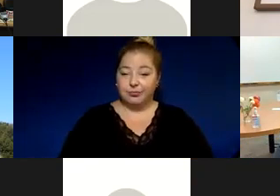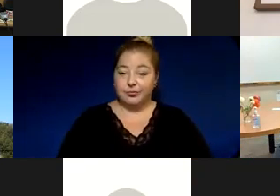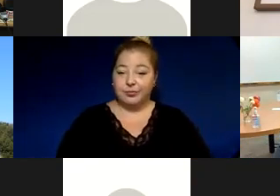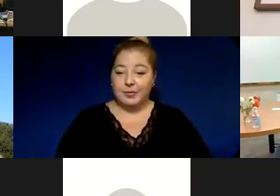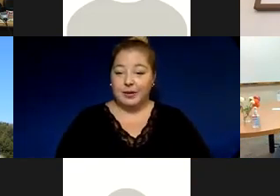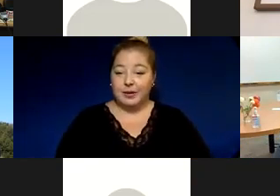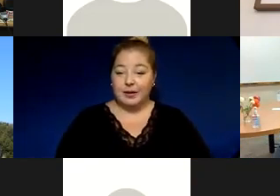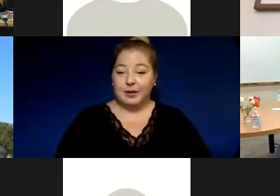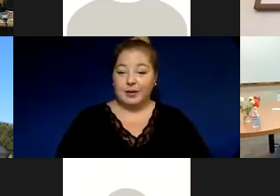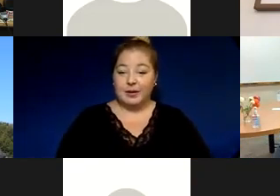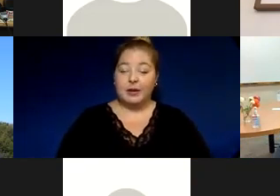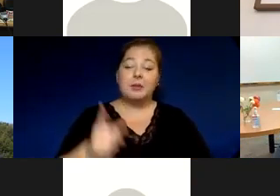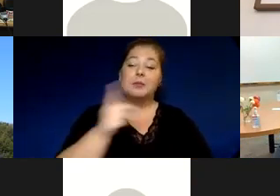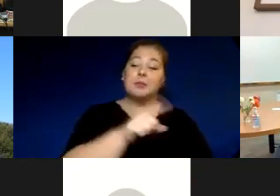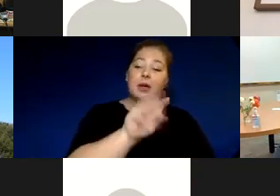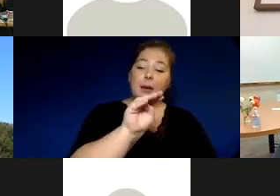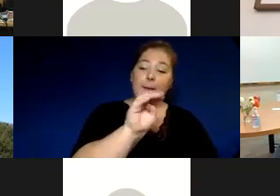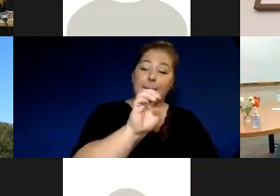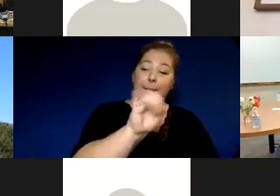Más o menos,